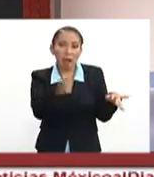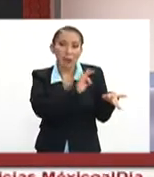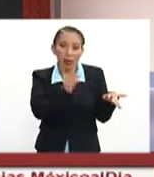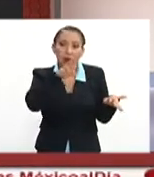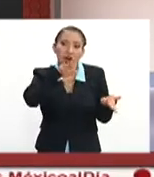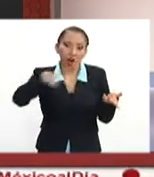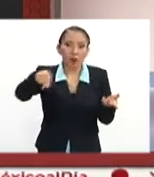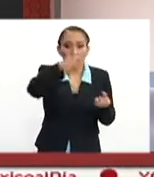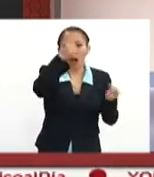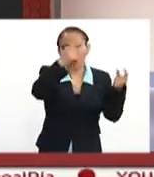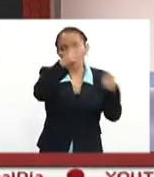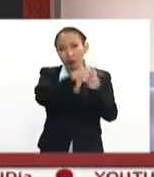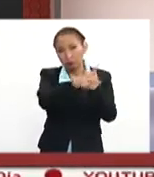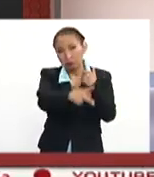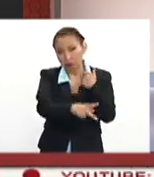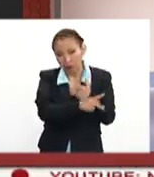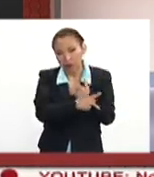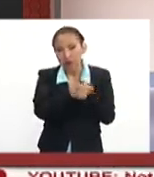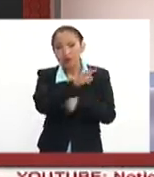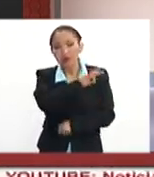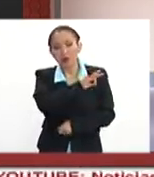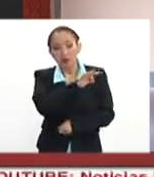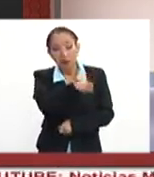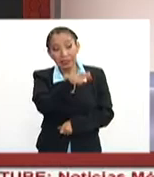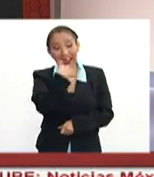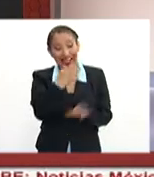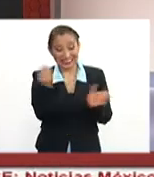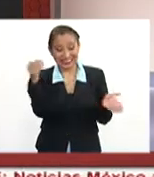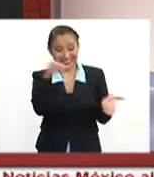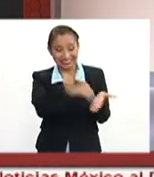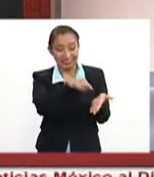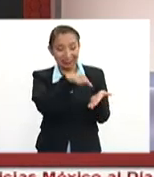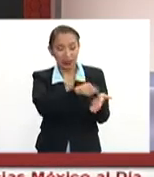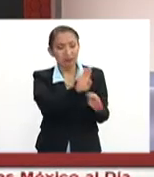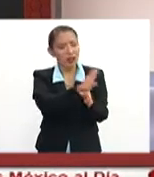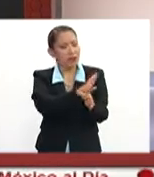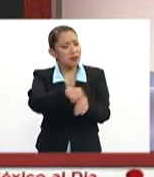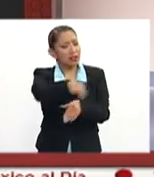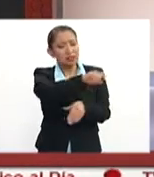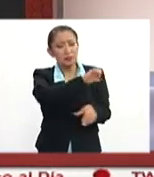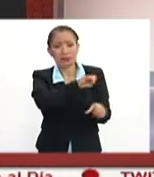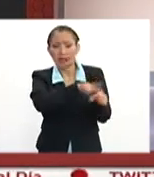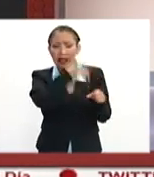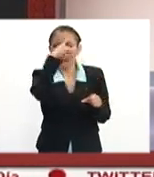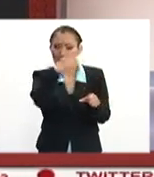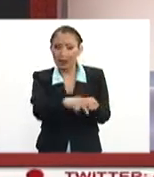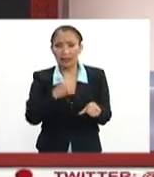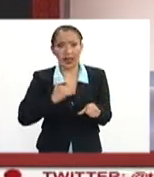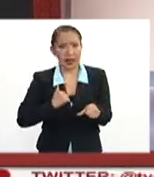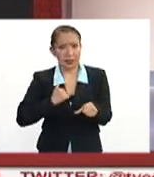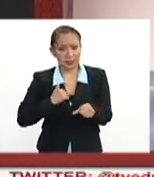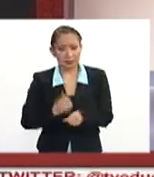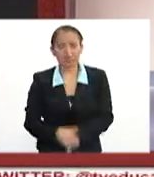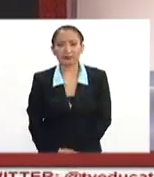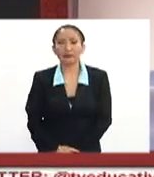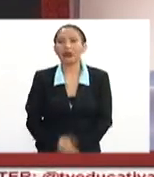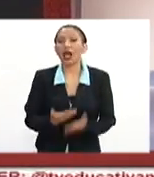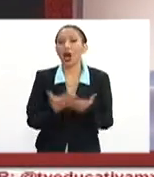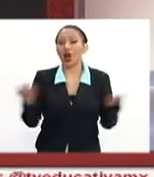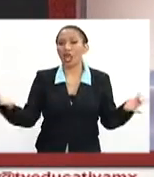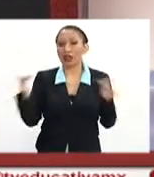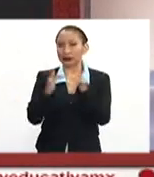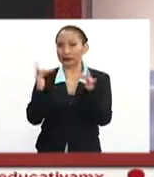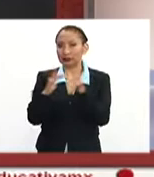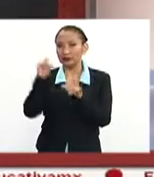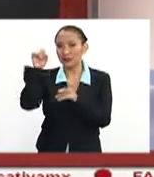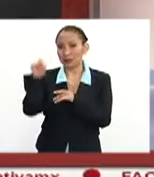les preocupan a algunos países y que desde que se estableció beneficiaban especialmente a México y a Canadá. Nos vamos a